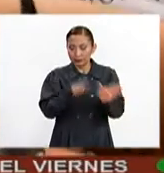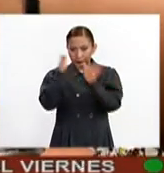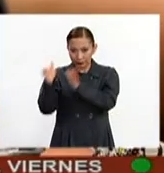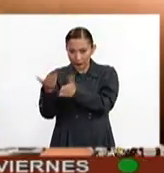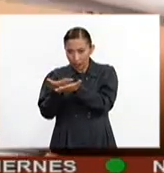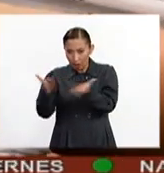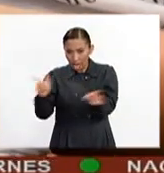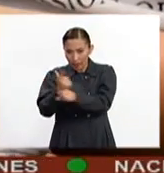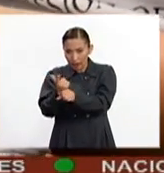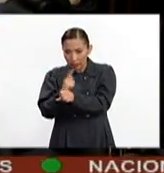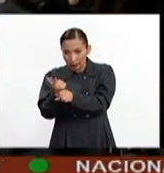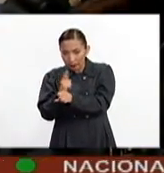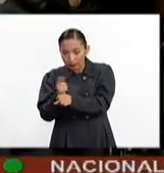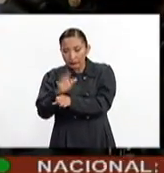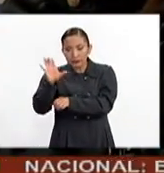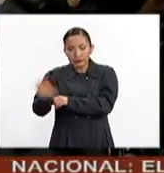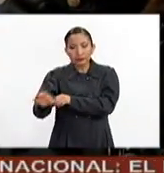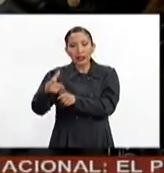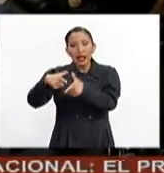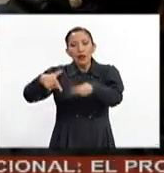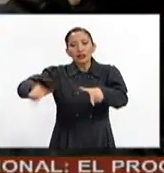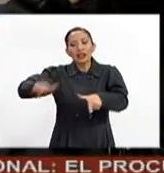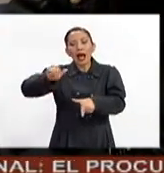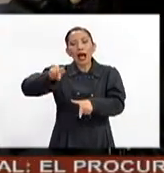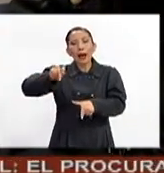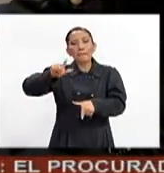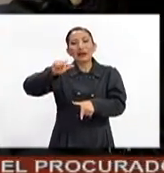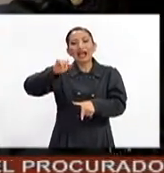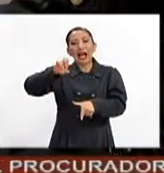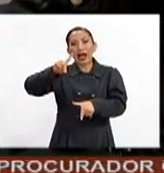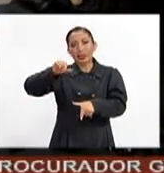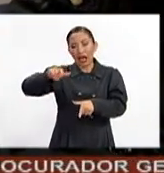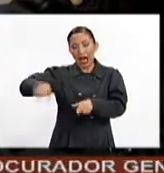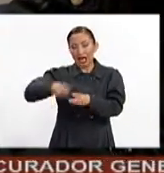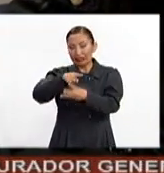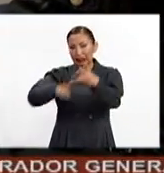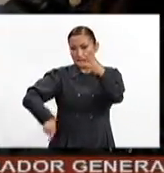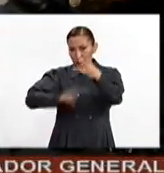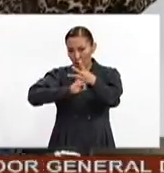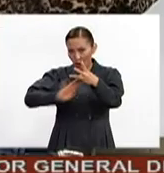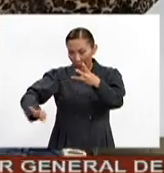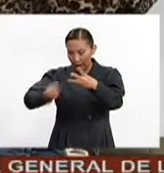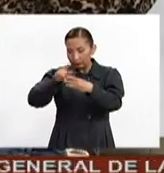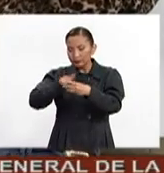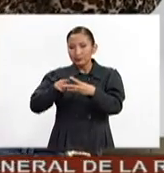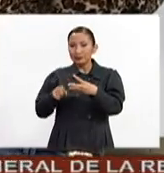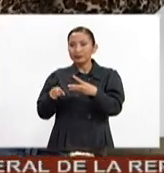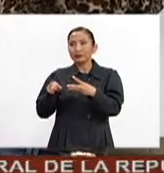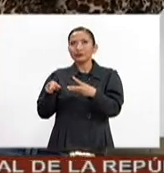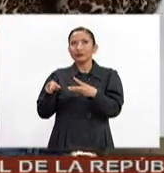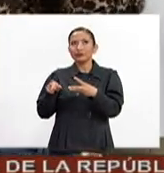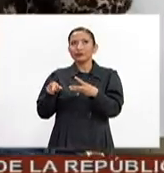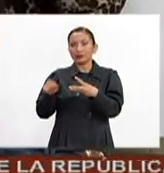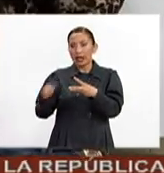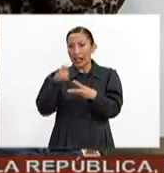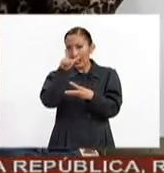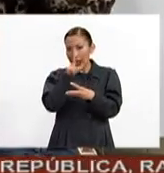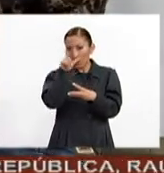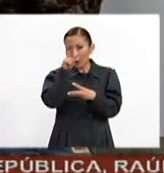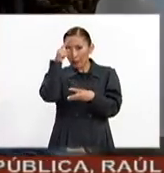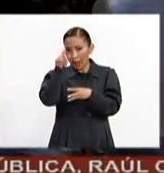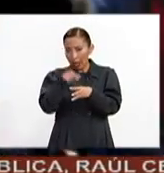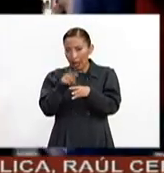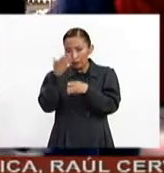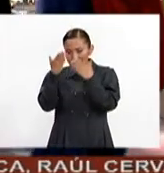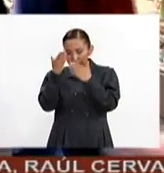En el caso de la licenciatura en lingüística aplicada, aquí hay tres posibilidades de lengua para